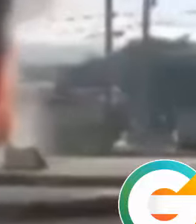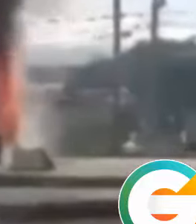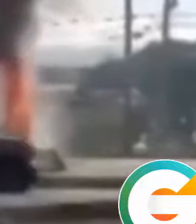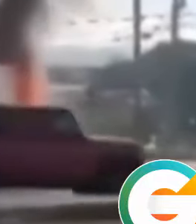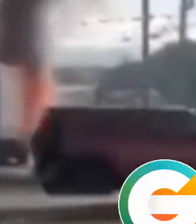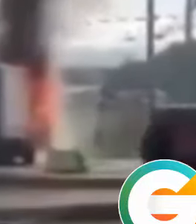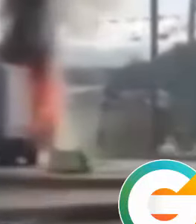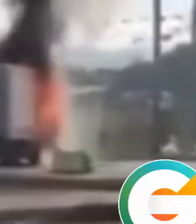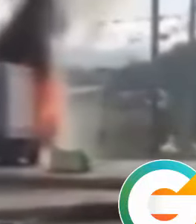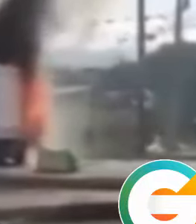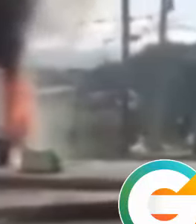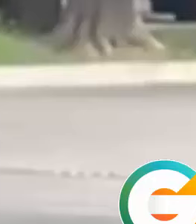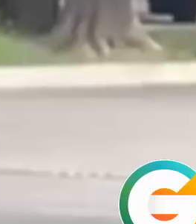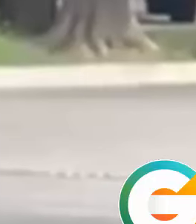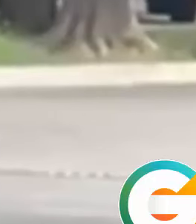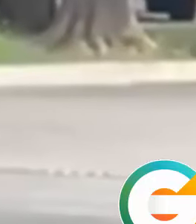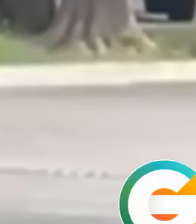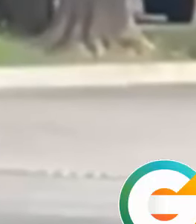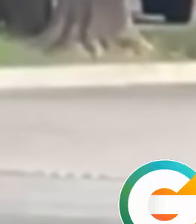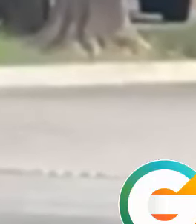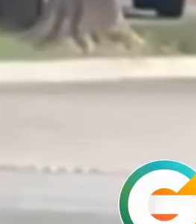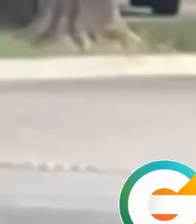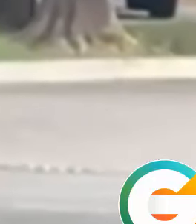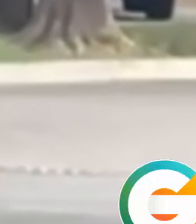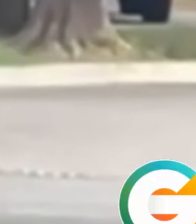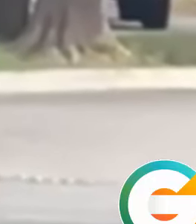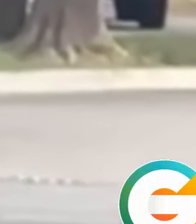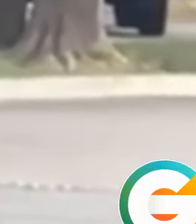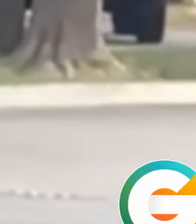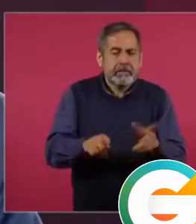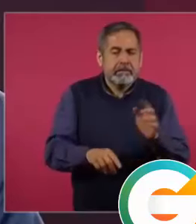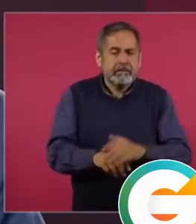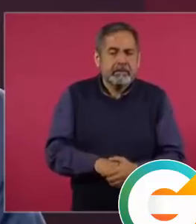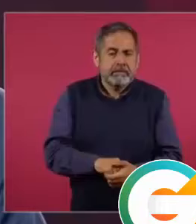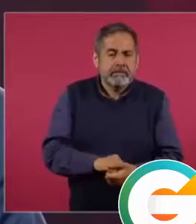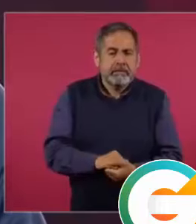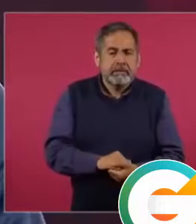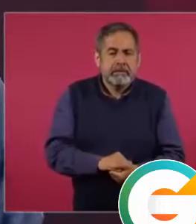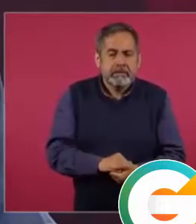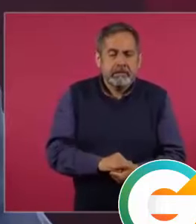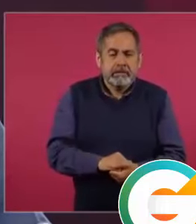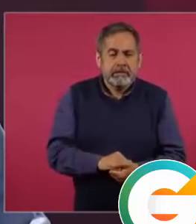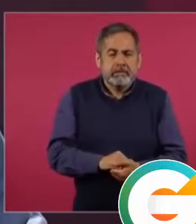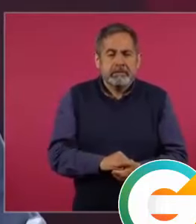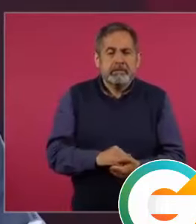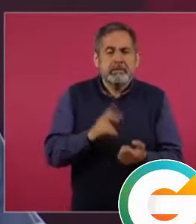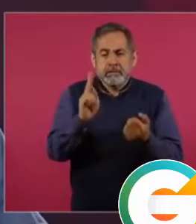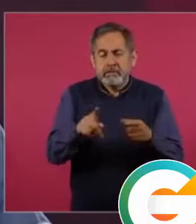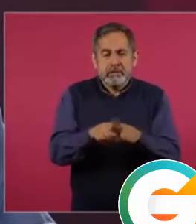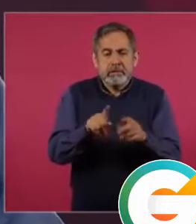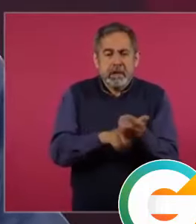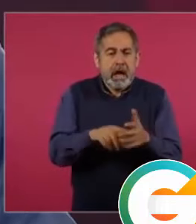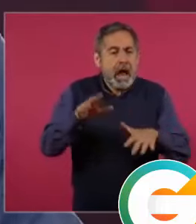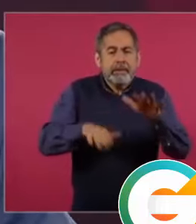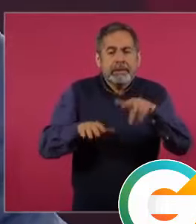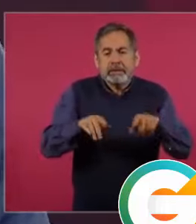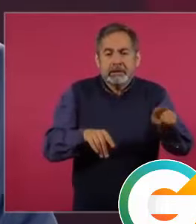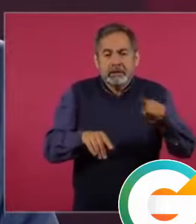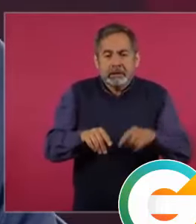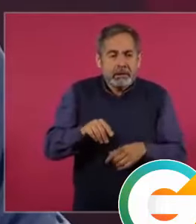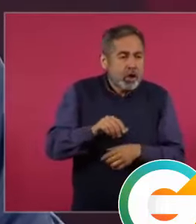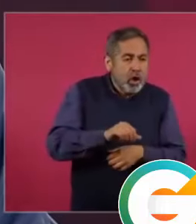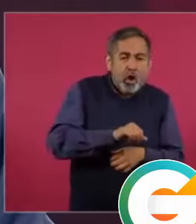después de dirigirse a la población de Culiacán, pidió a la facción de los Chapitos y de los Mayos que no perjudiquen a la gente inocente, al tiempo de manifestar que